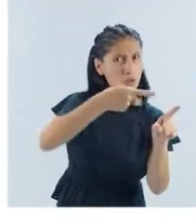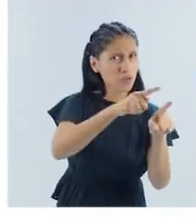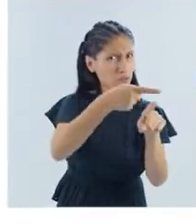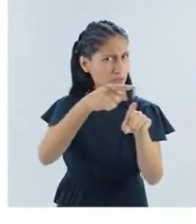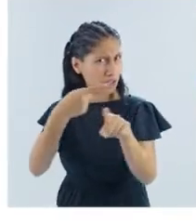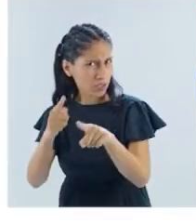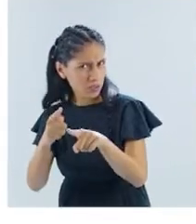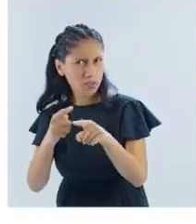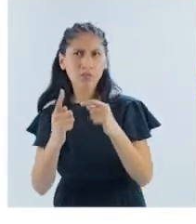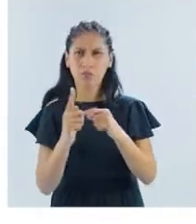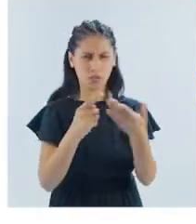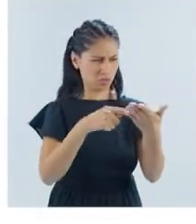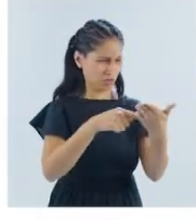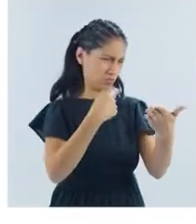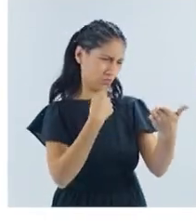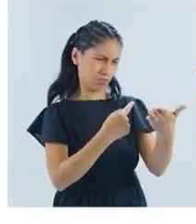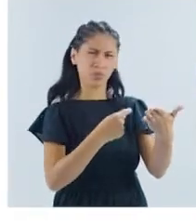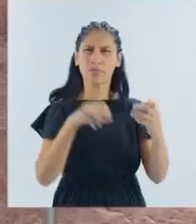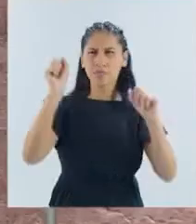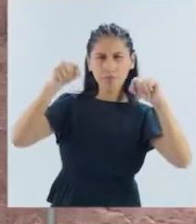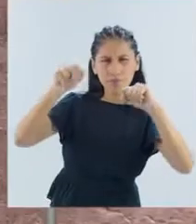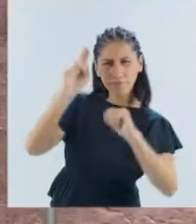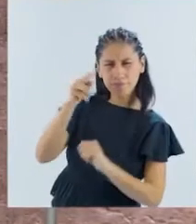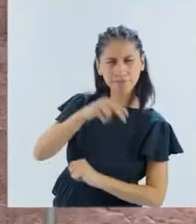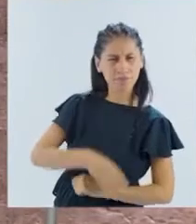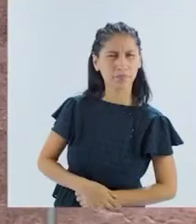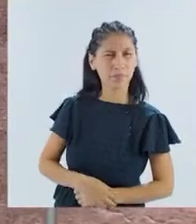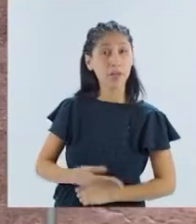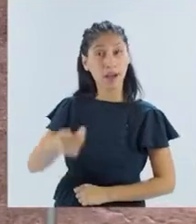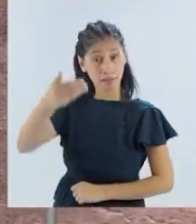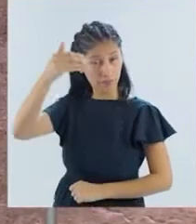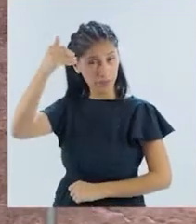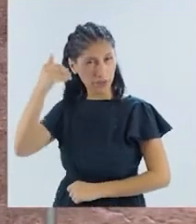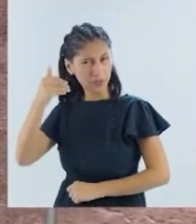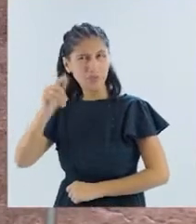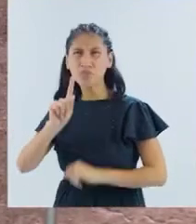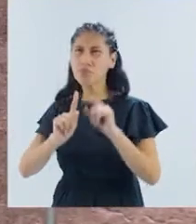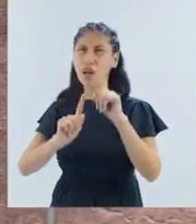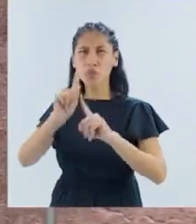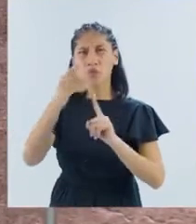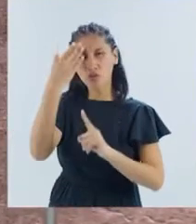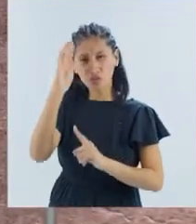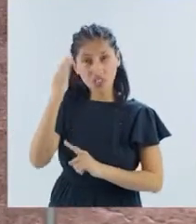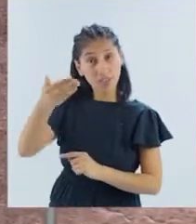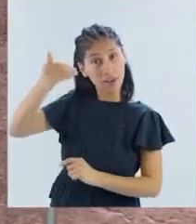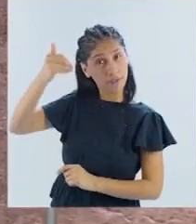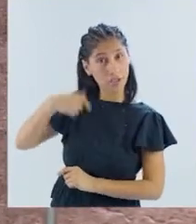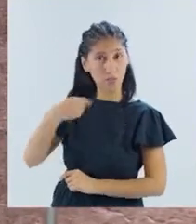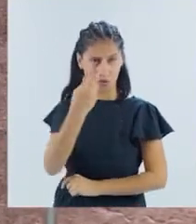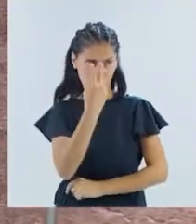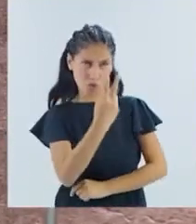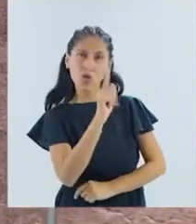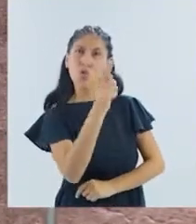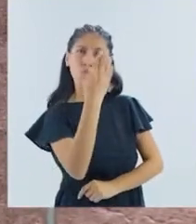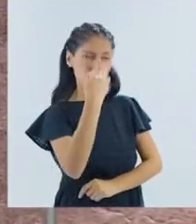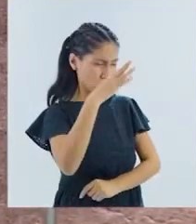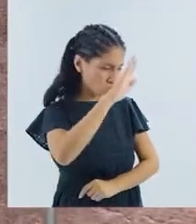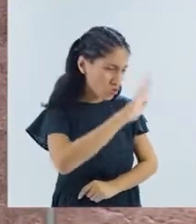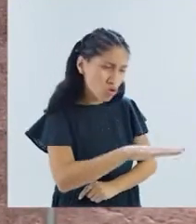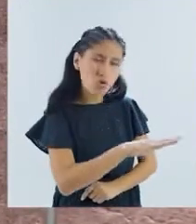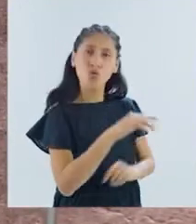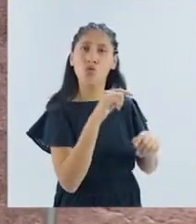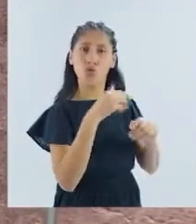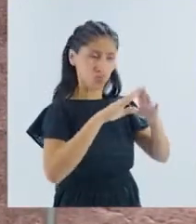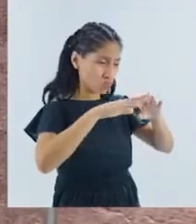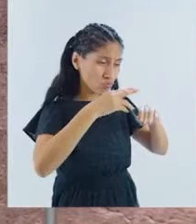ponen énfasis en el tipo de ayuda que se necesita. Sí, profe. Hace unos días pude apreciar el caso de un niño que